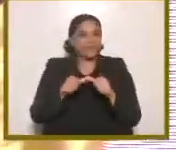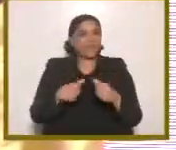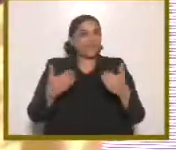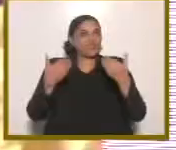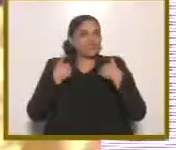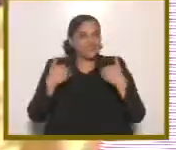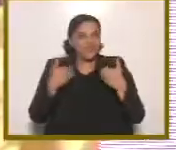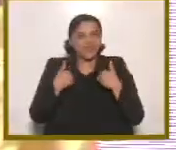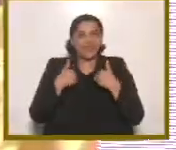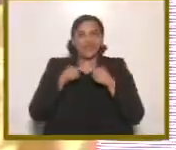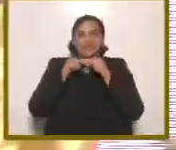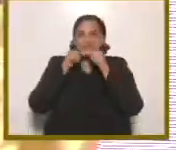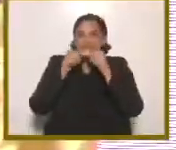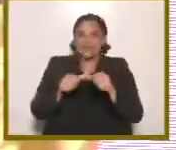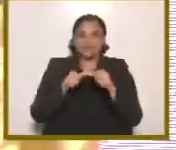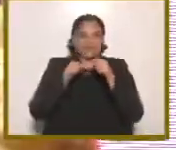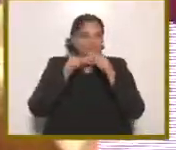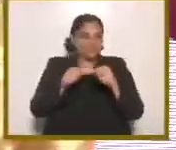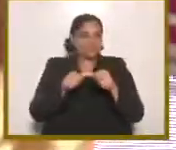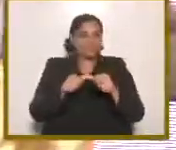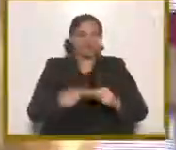Tenemos que seguir.